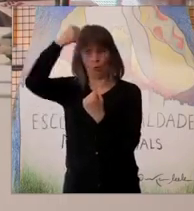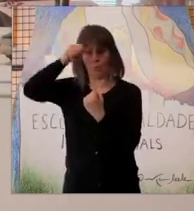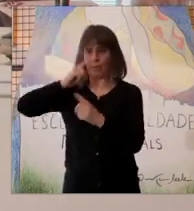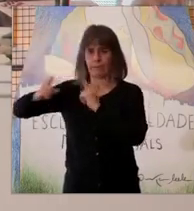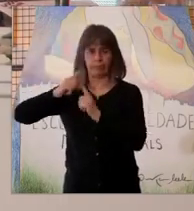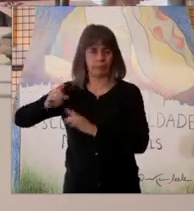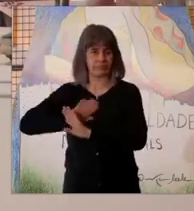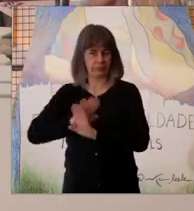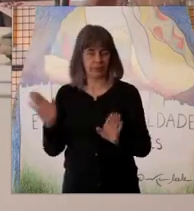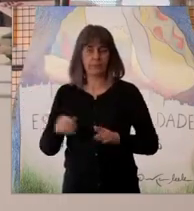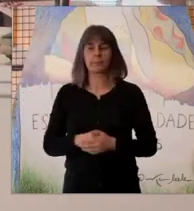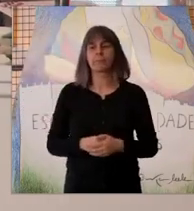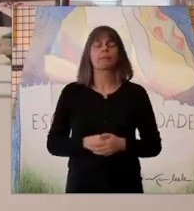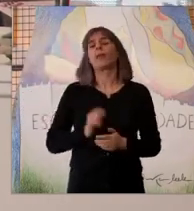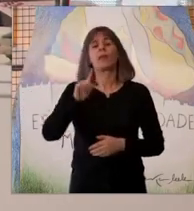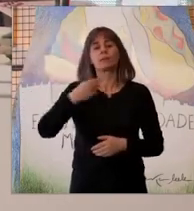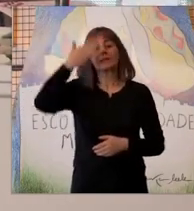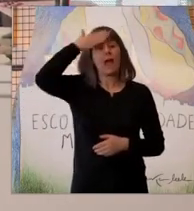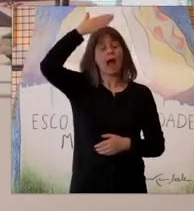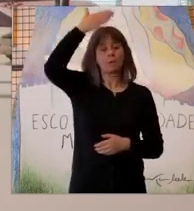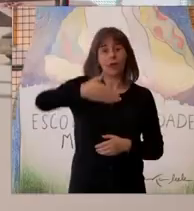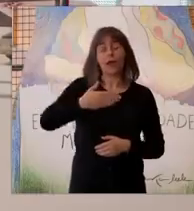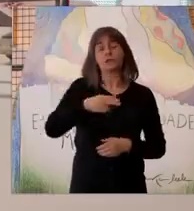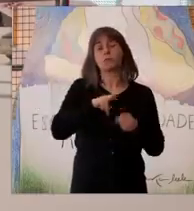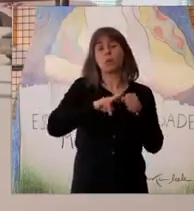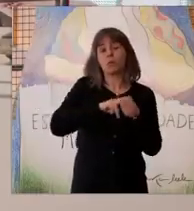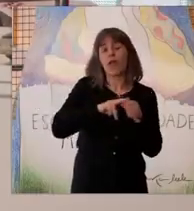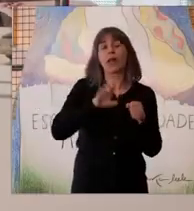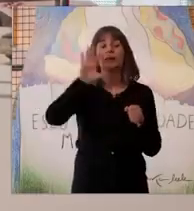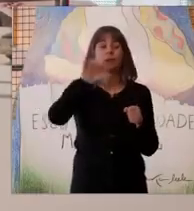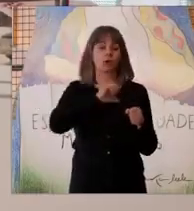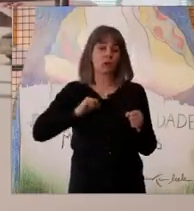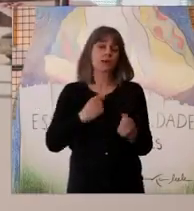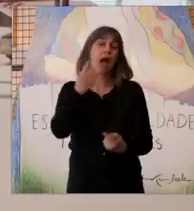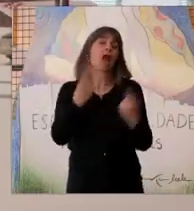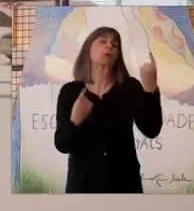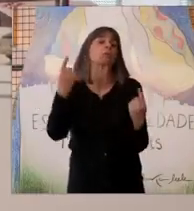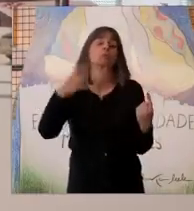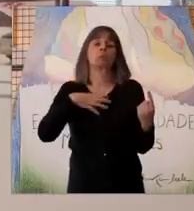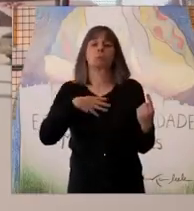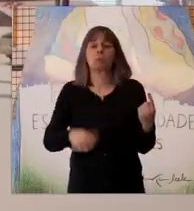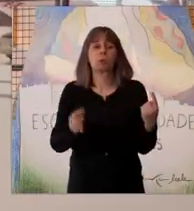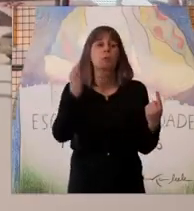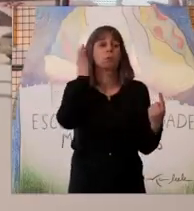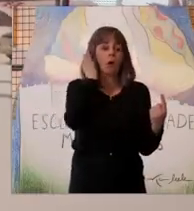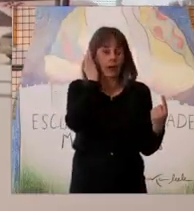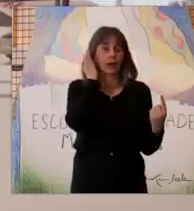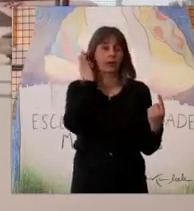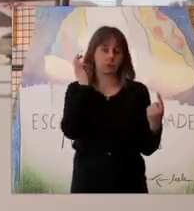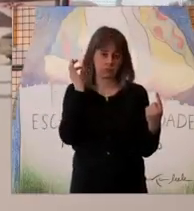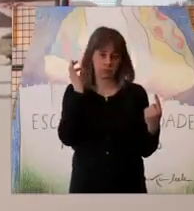después cabeceras provinciales y autonómicas que había algunas así salpicadas por el por el país que